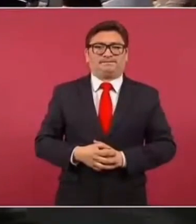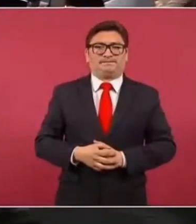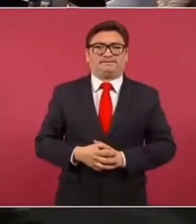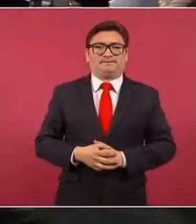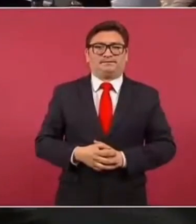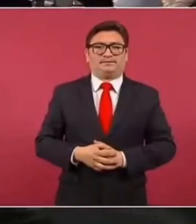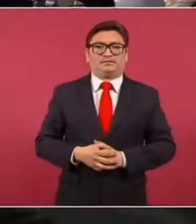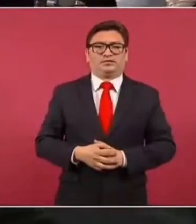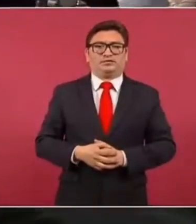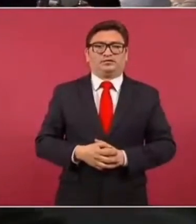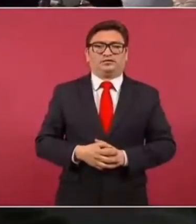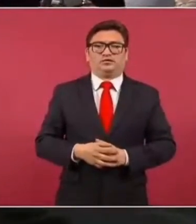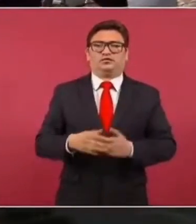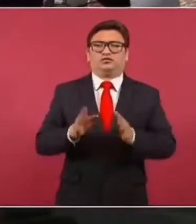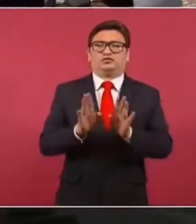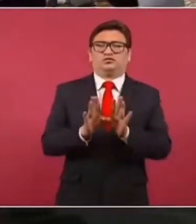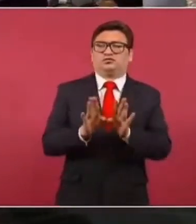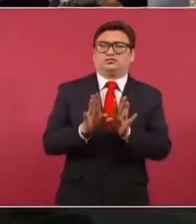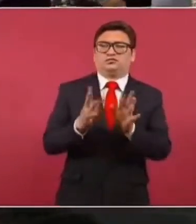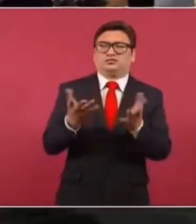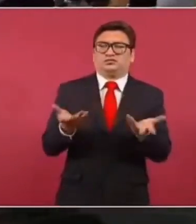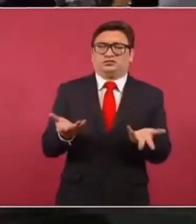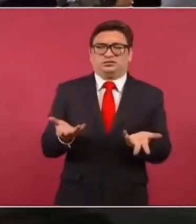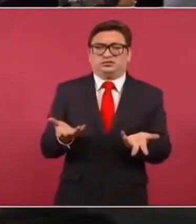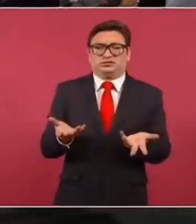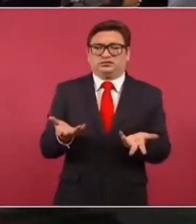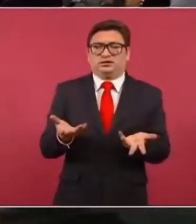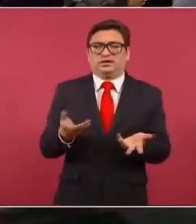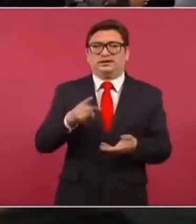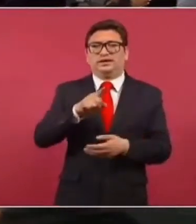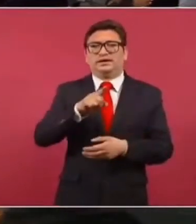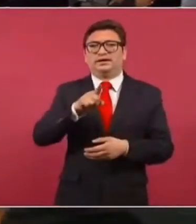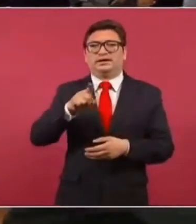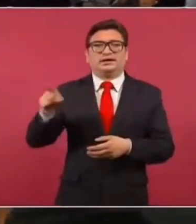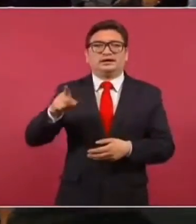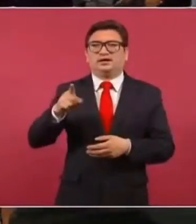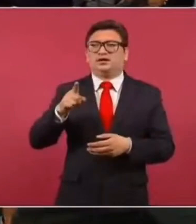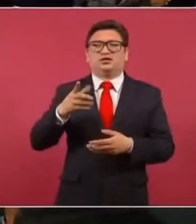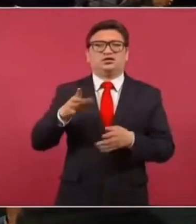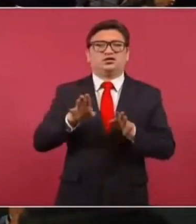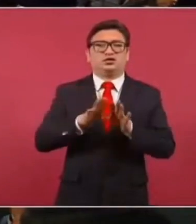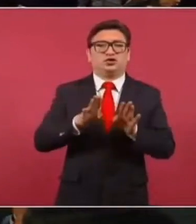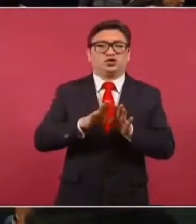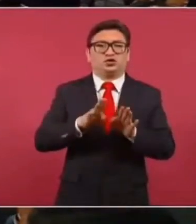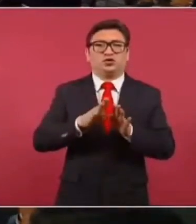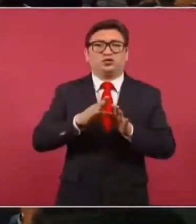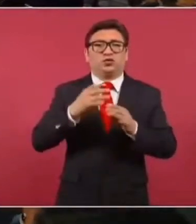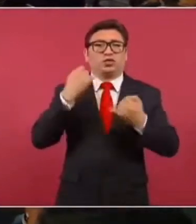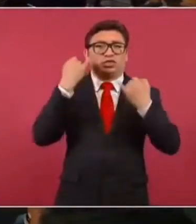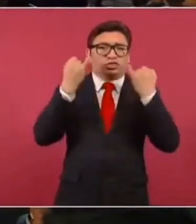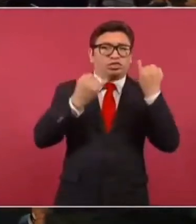¿Cómo van a recurrir a argucias legaloides